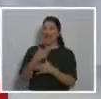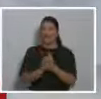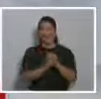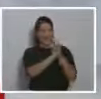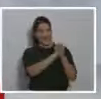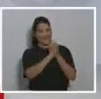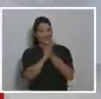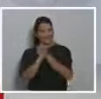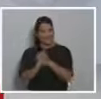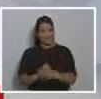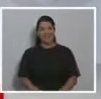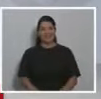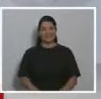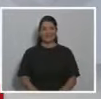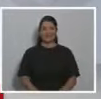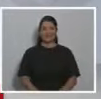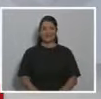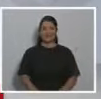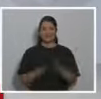¡Felicidades, don Isidro!